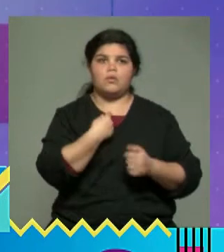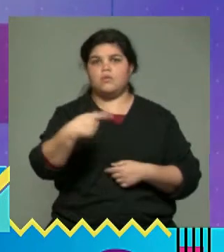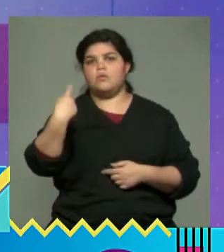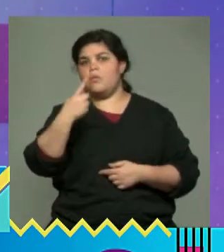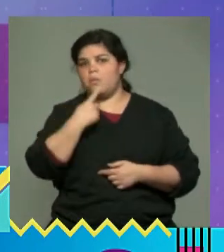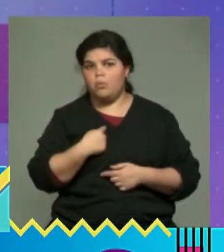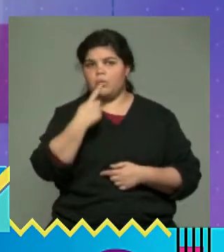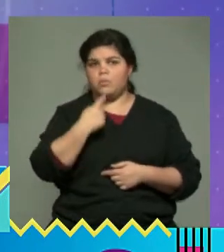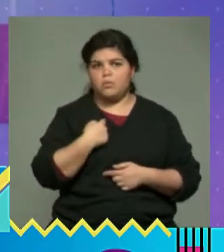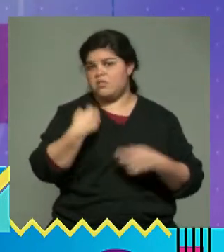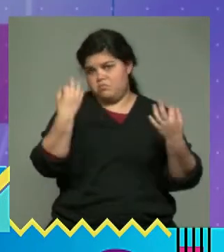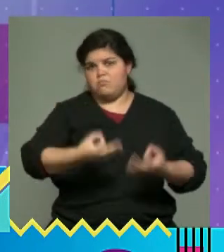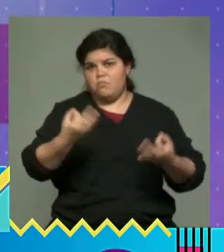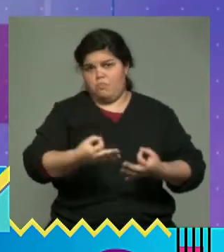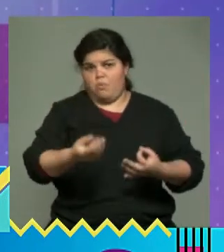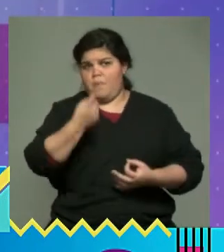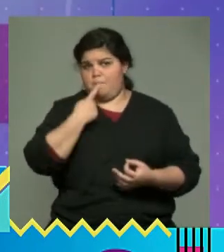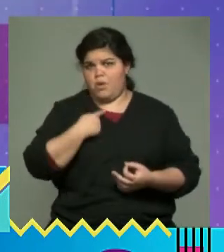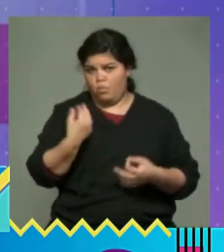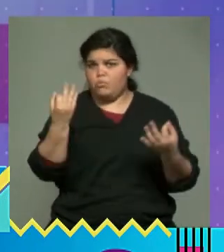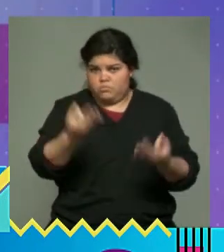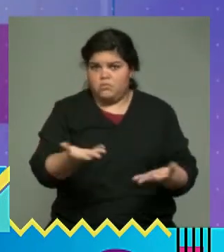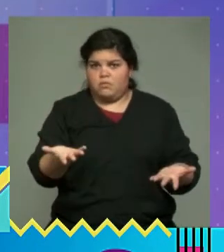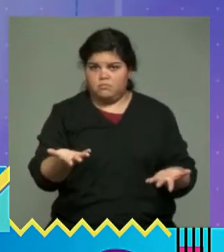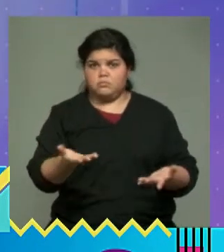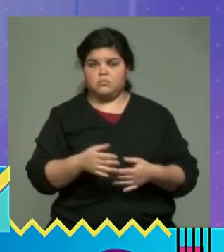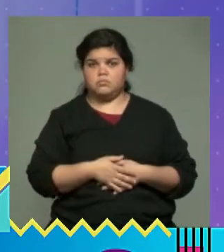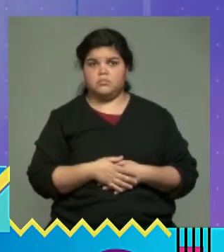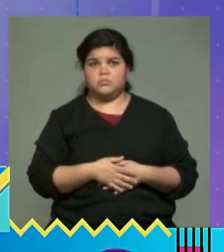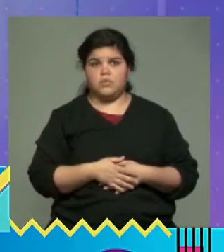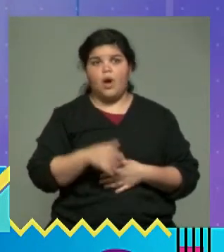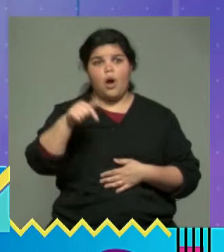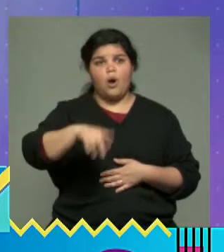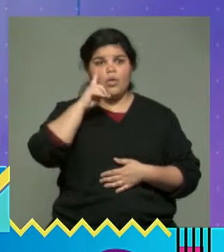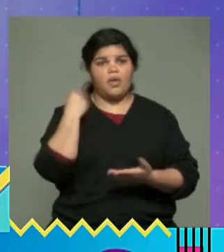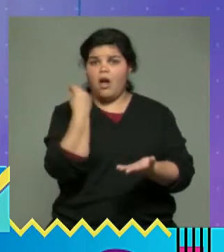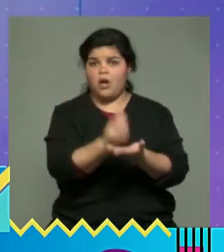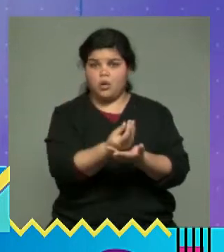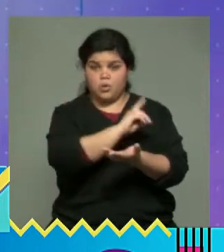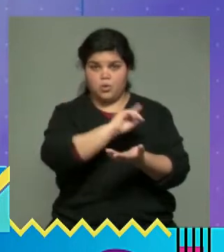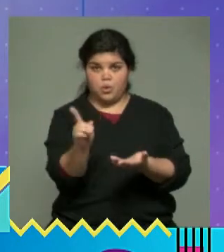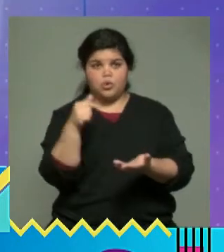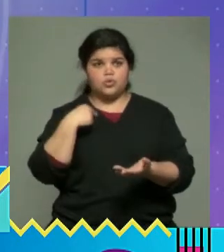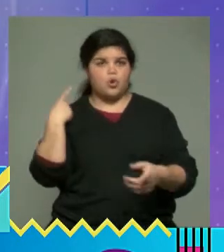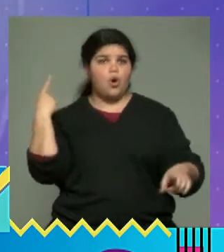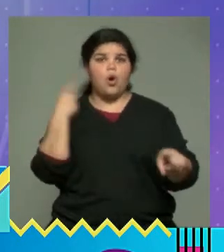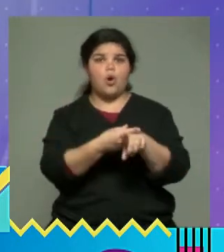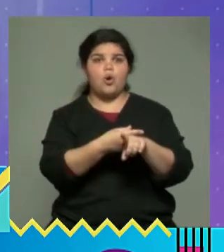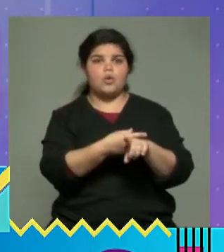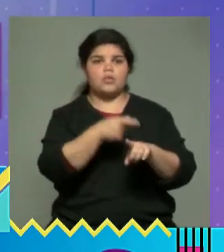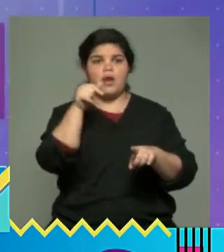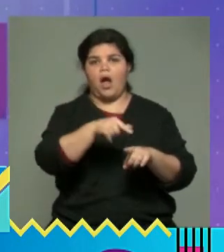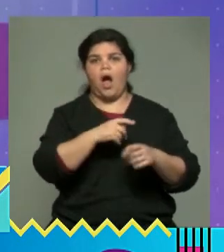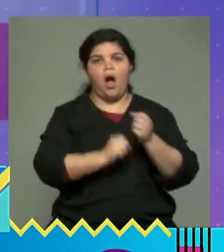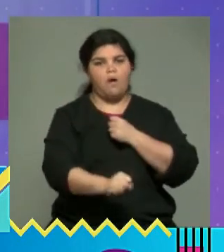y me parece muy bien que sea parte de las preguntas que nos hacen, más allá de que hoy no sea candidata, que yo estoy en contra de la despenalización del aborto. Y